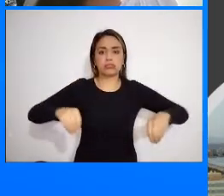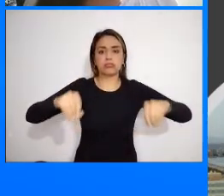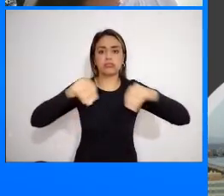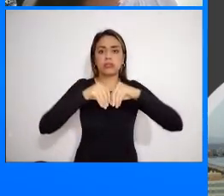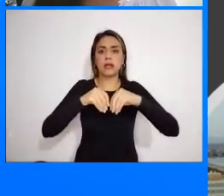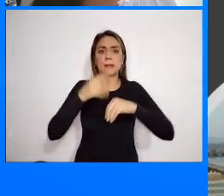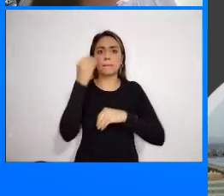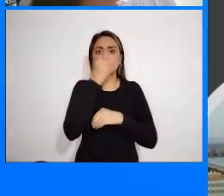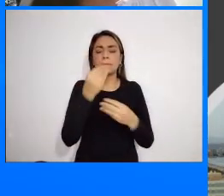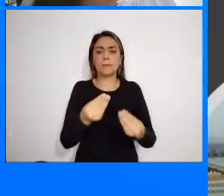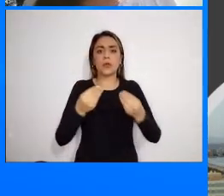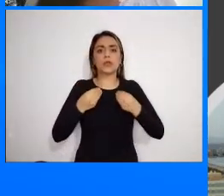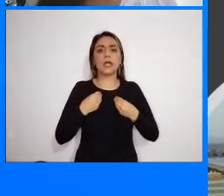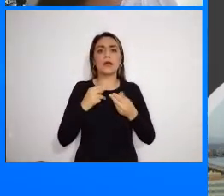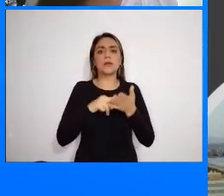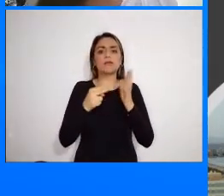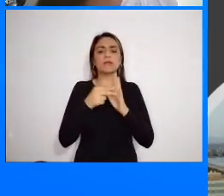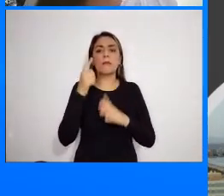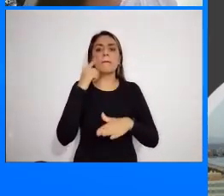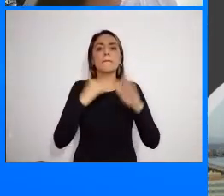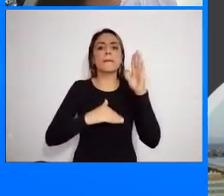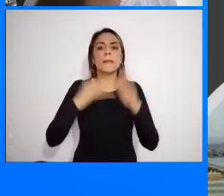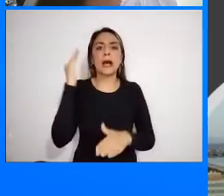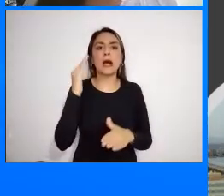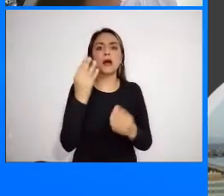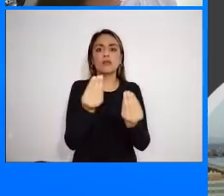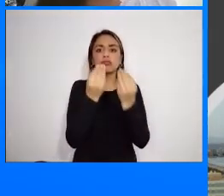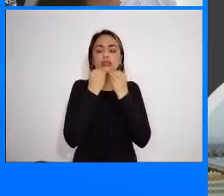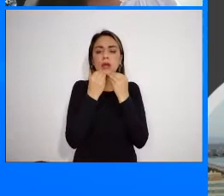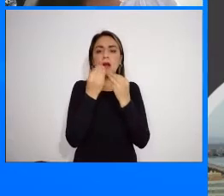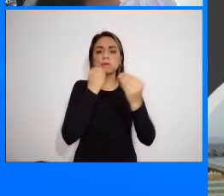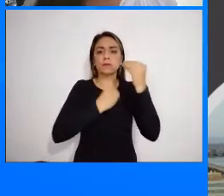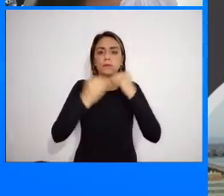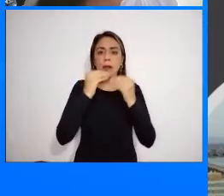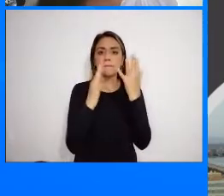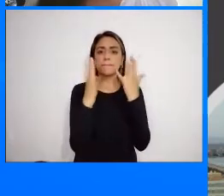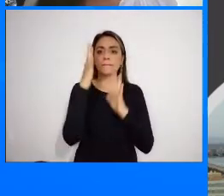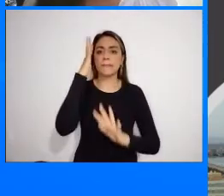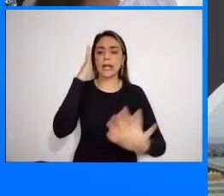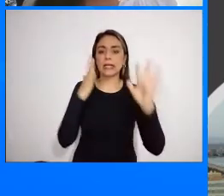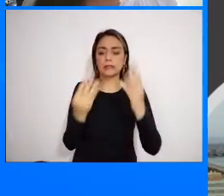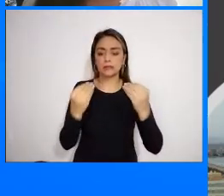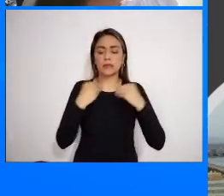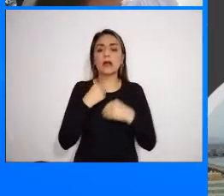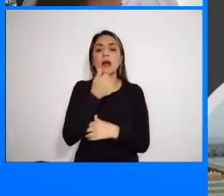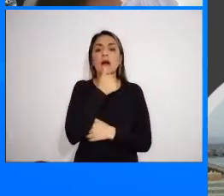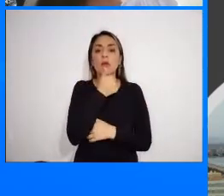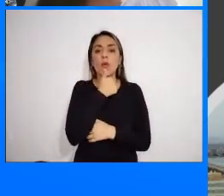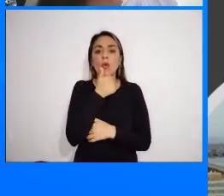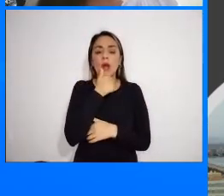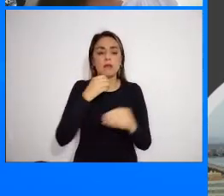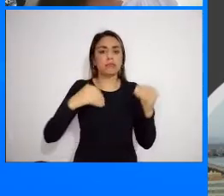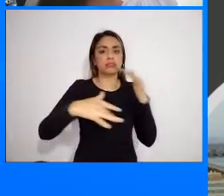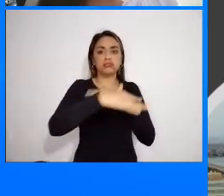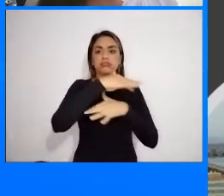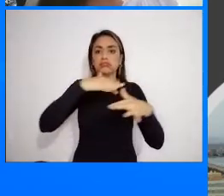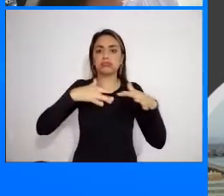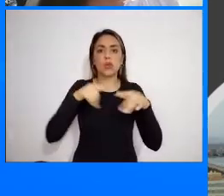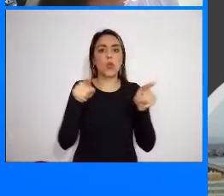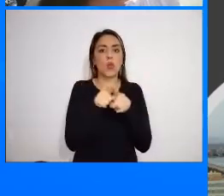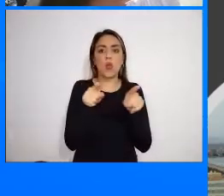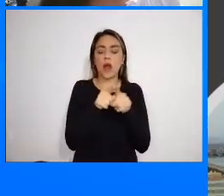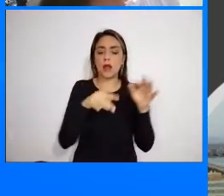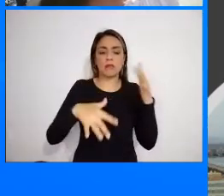no le ofrezca mayor nutriente a las plantas, el agua ya no circula igual y es un suelo